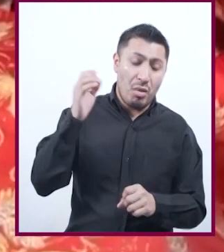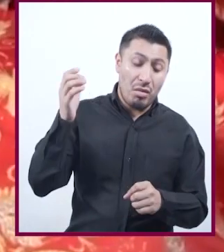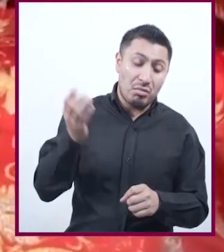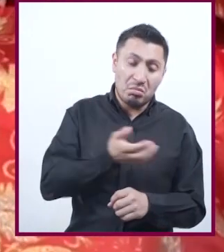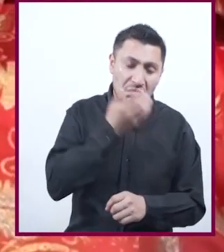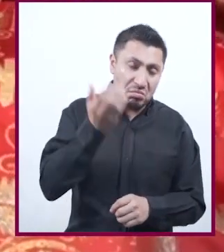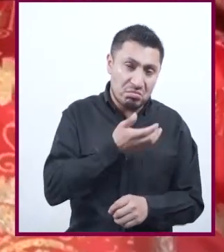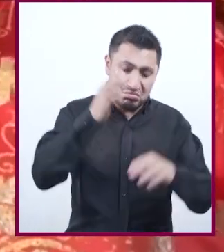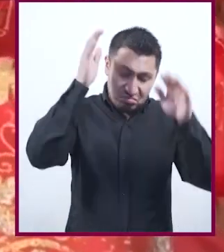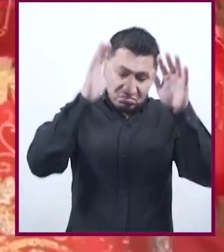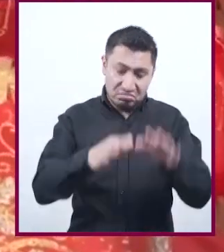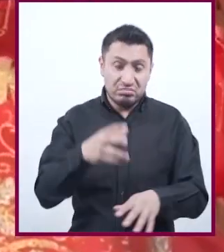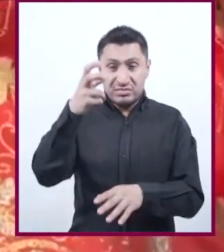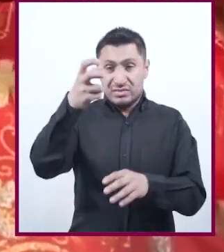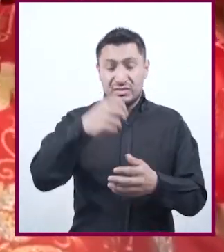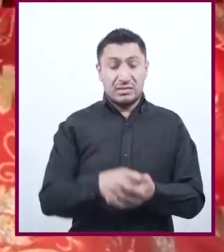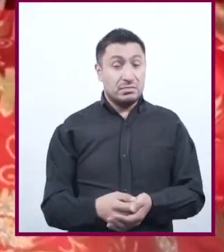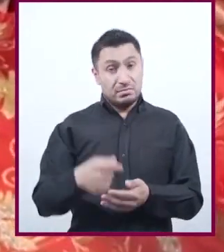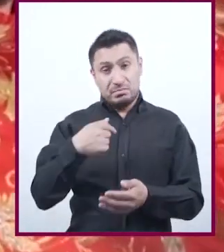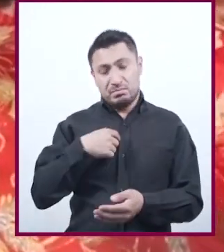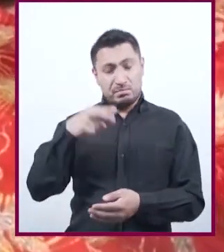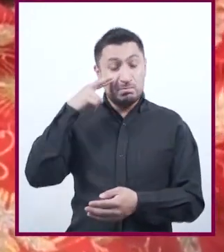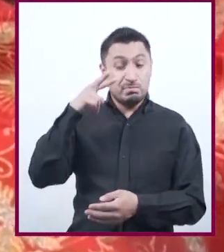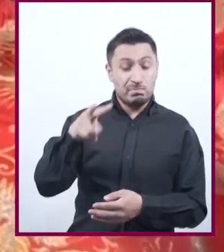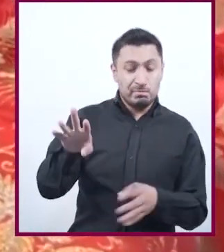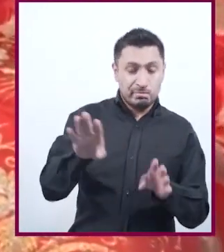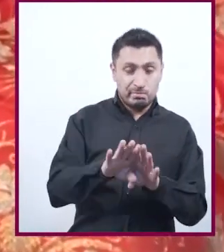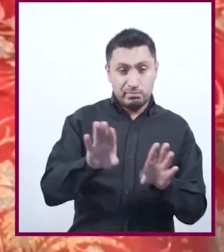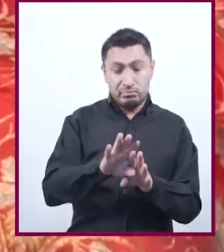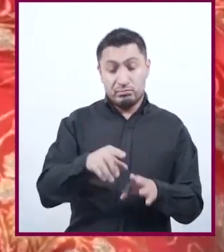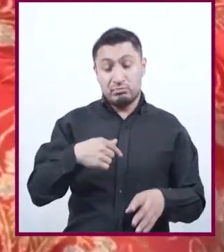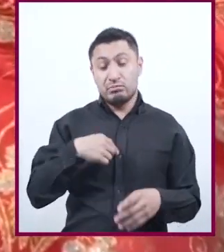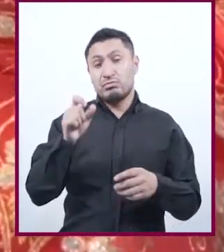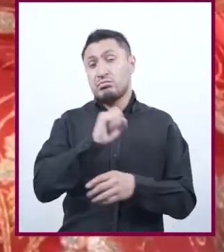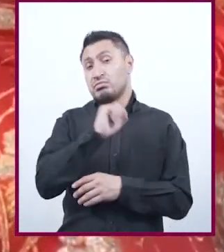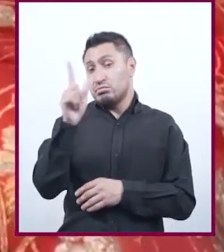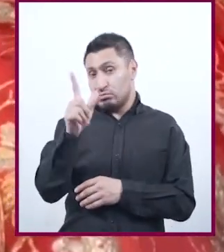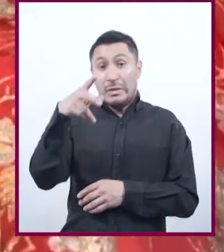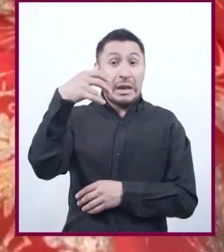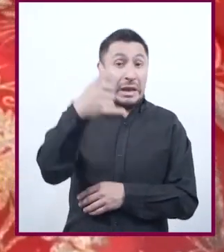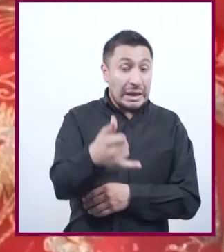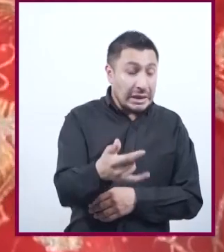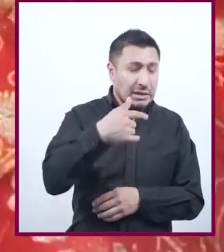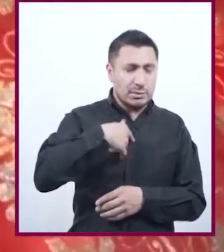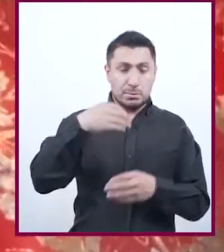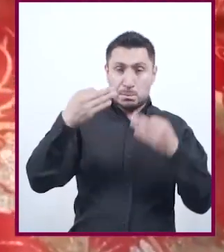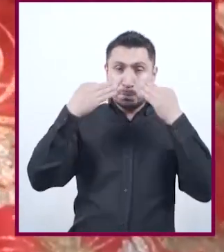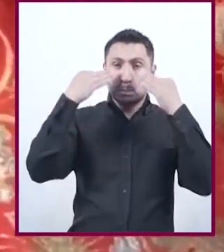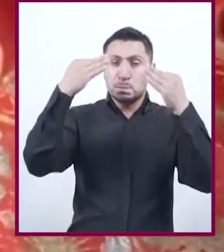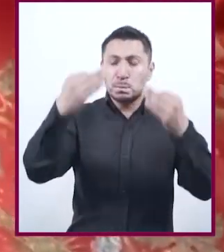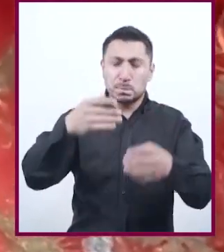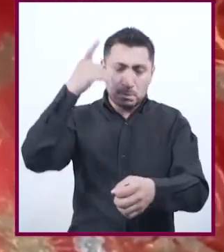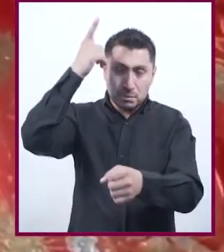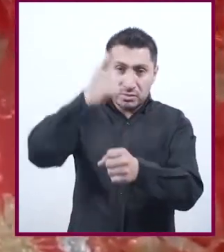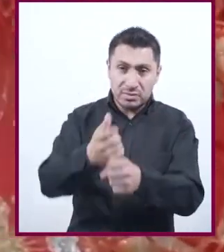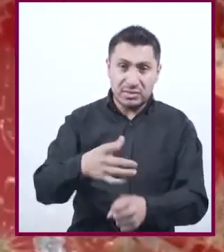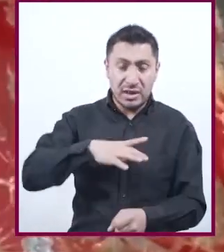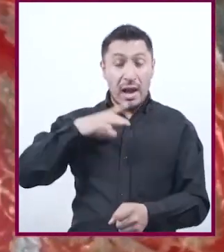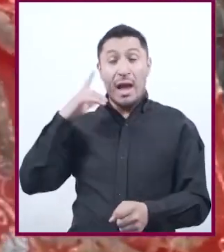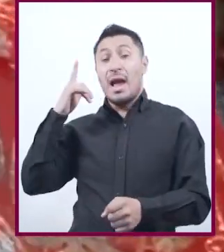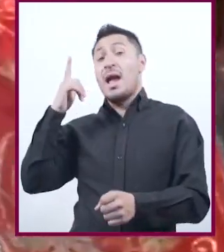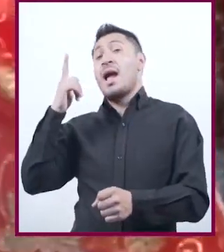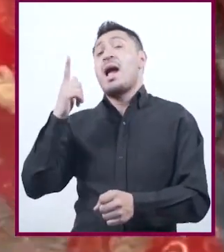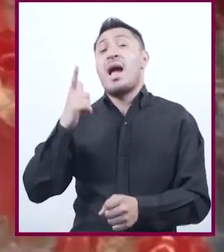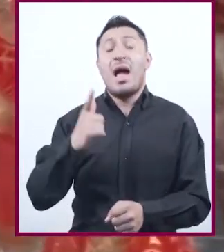de vista antropológico. Y pues me voy dando cuenta que hice todo un descubrimiento, la verdad, en